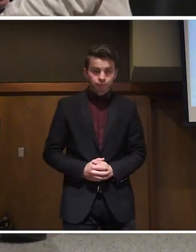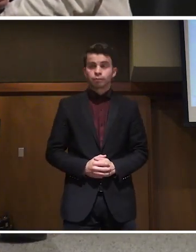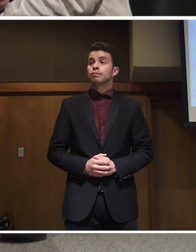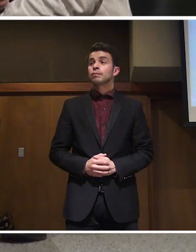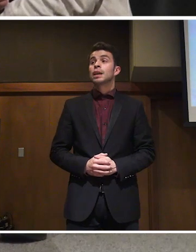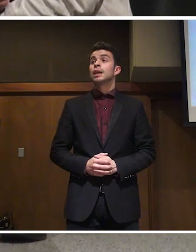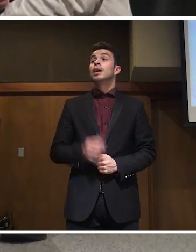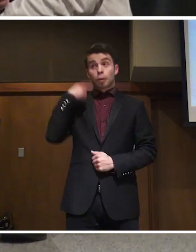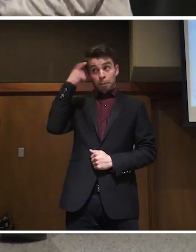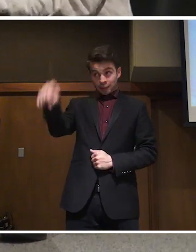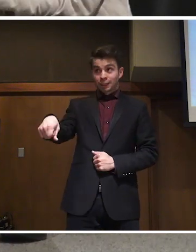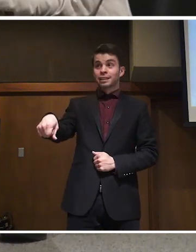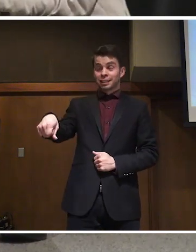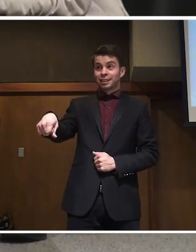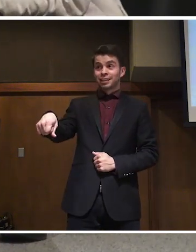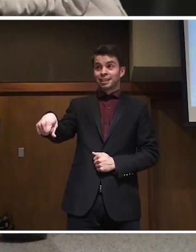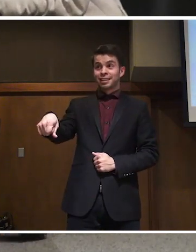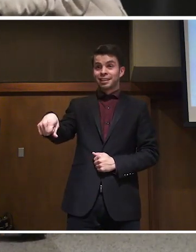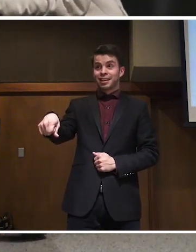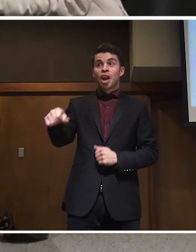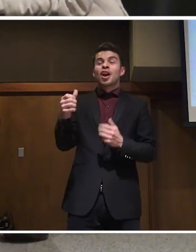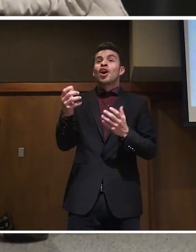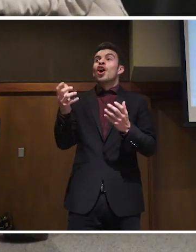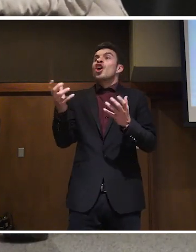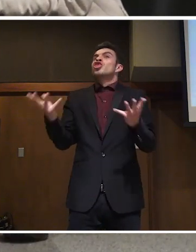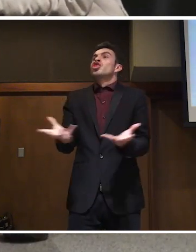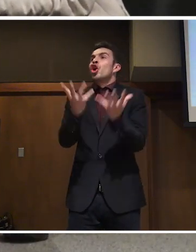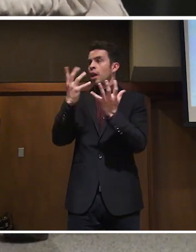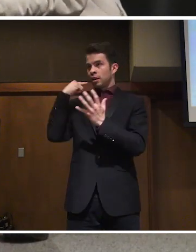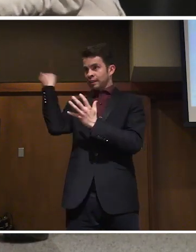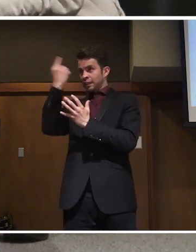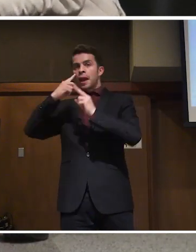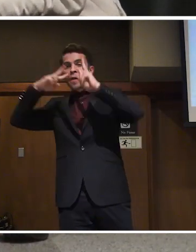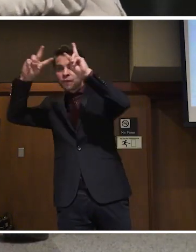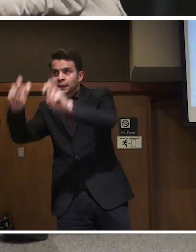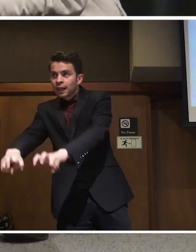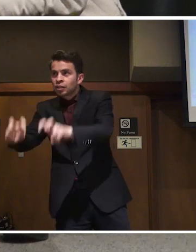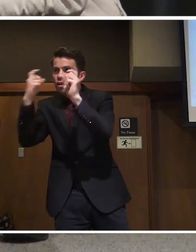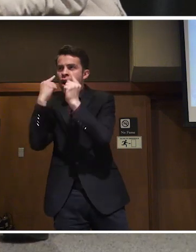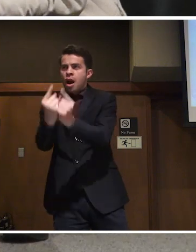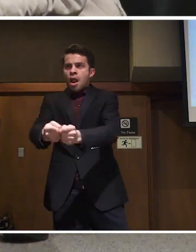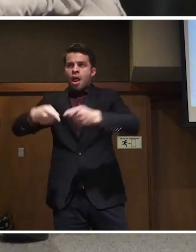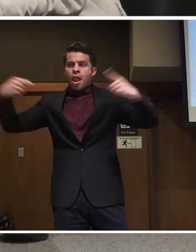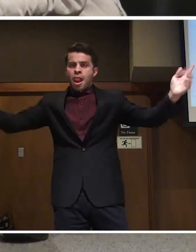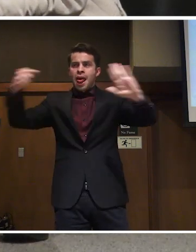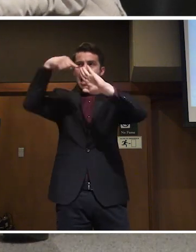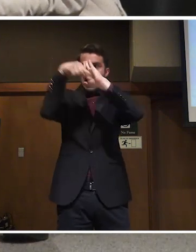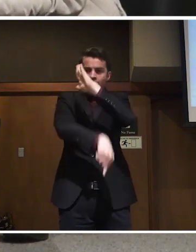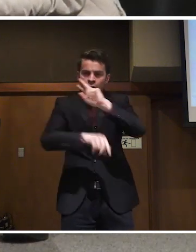Yo creo que sí. No se han hecho, que yo sepa, grandes estudios, investigaciones muy largas y profundas